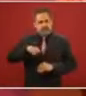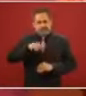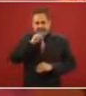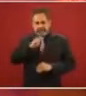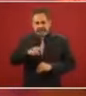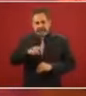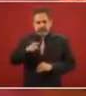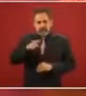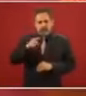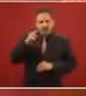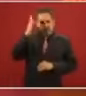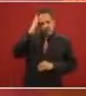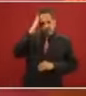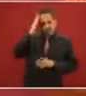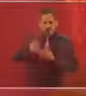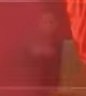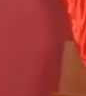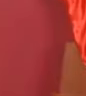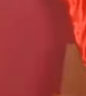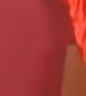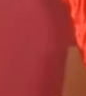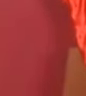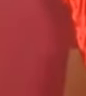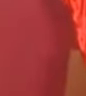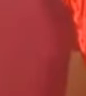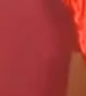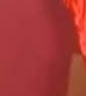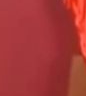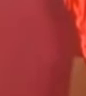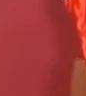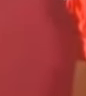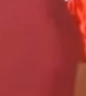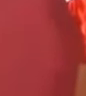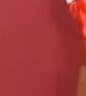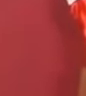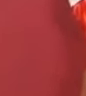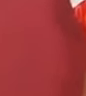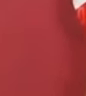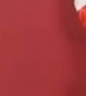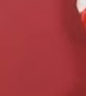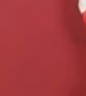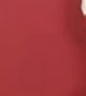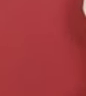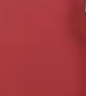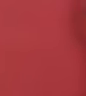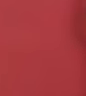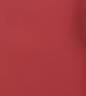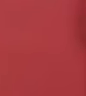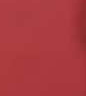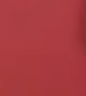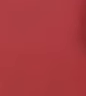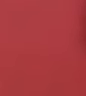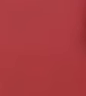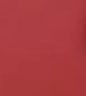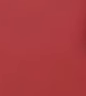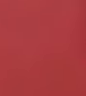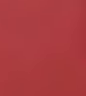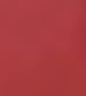un dirigente. Pero entonces sigue la indicación de que… Entonces, yo invito a todos a